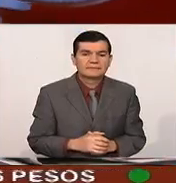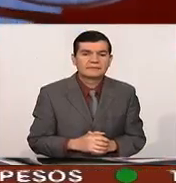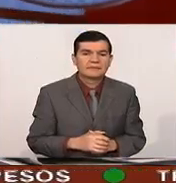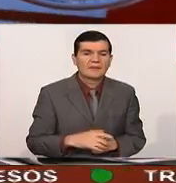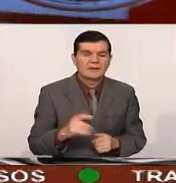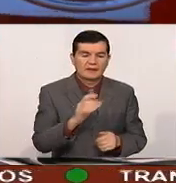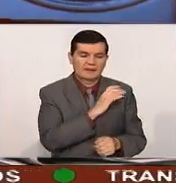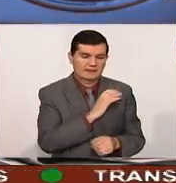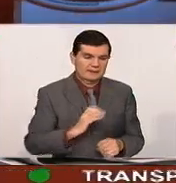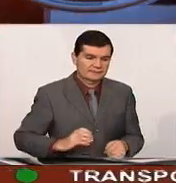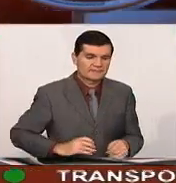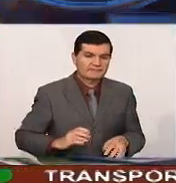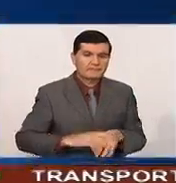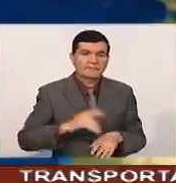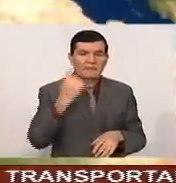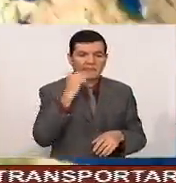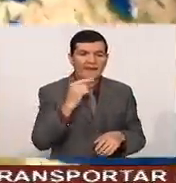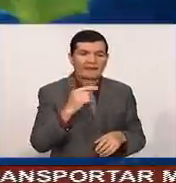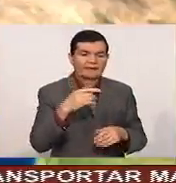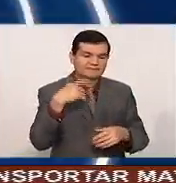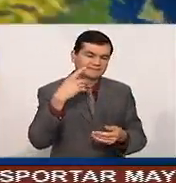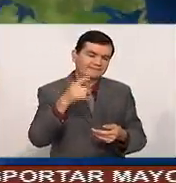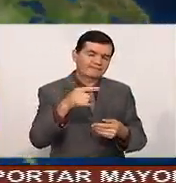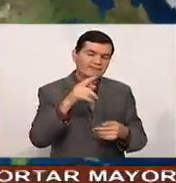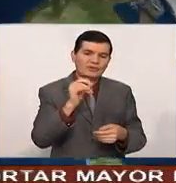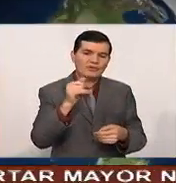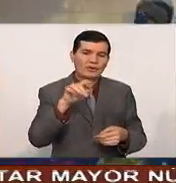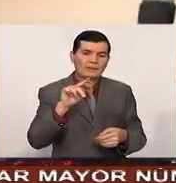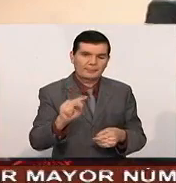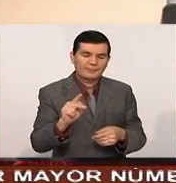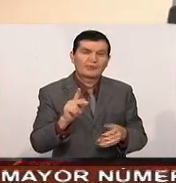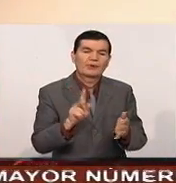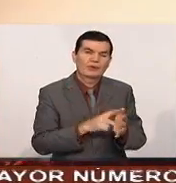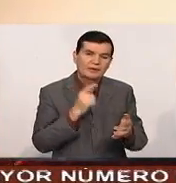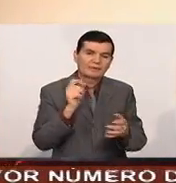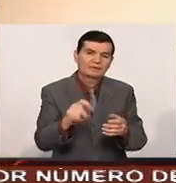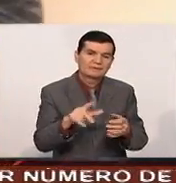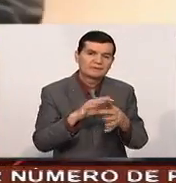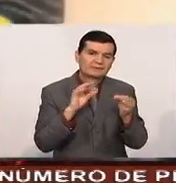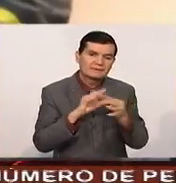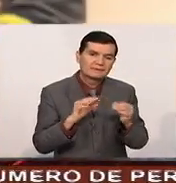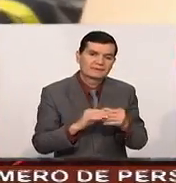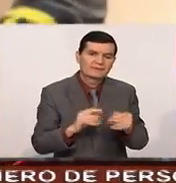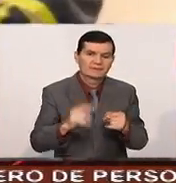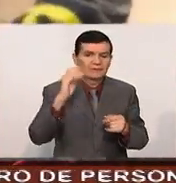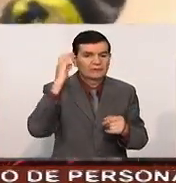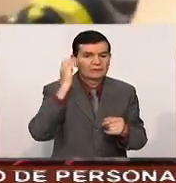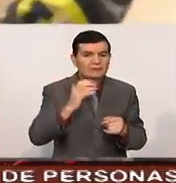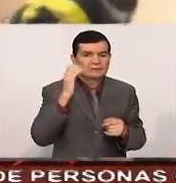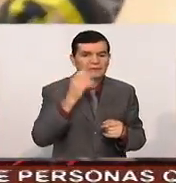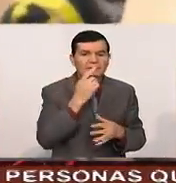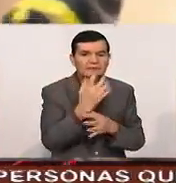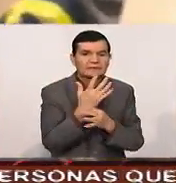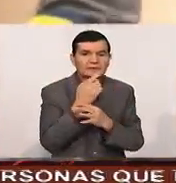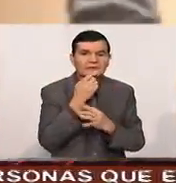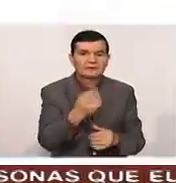El precandidato republicano a la Casa Blanca, Donald Trump, nuevamente dio de qué hablar. Escuche usted las barbaridades que